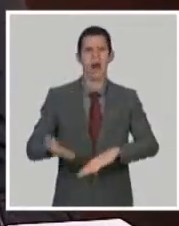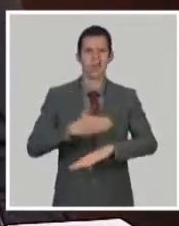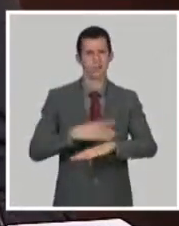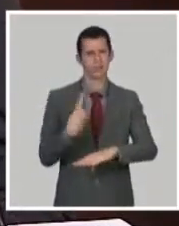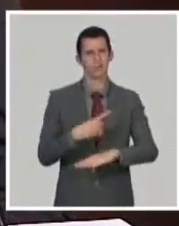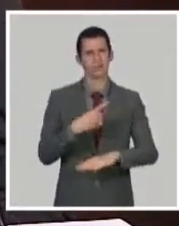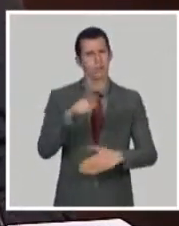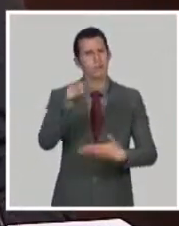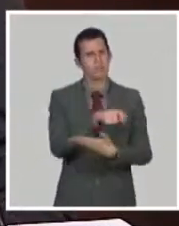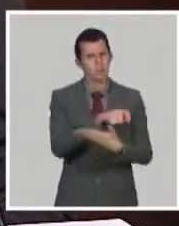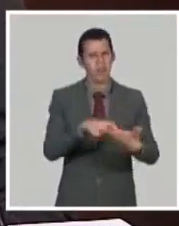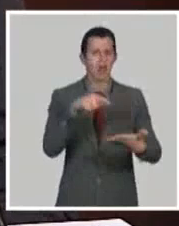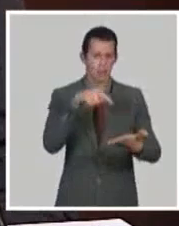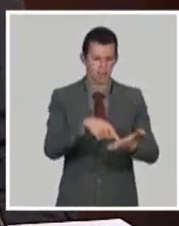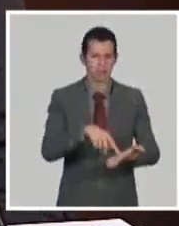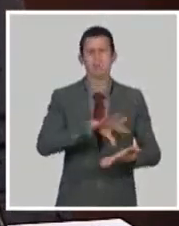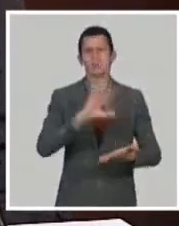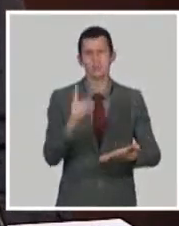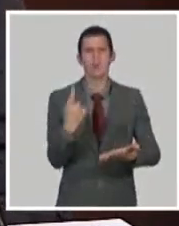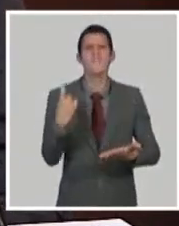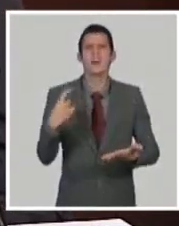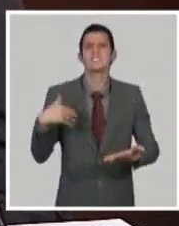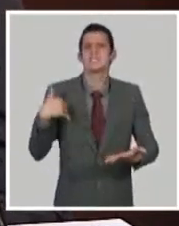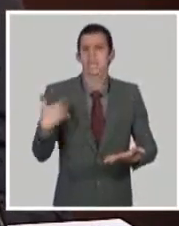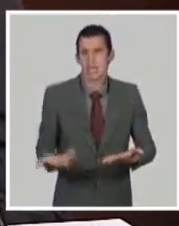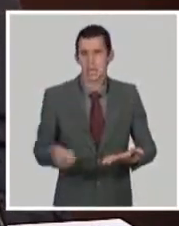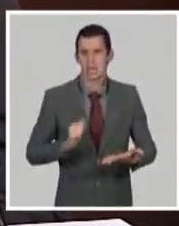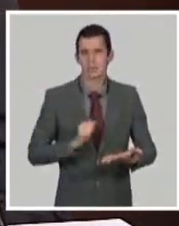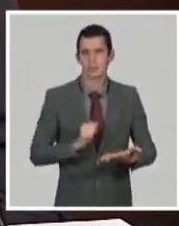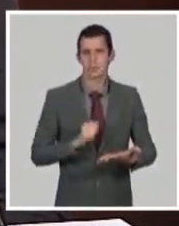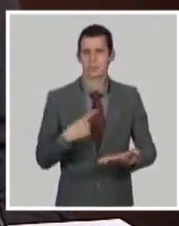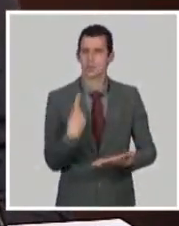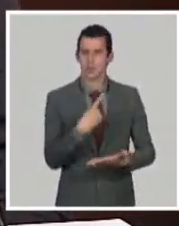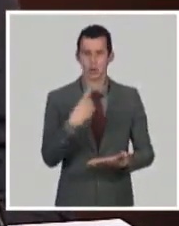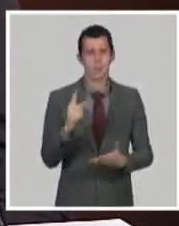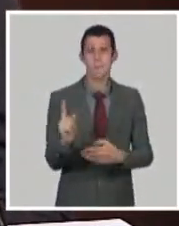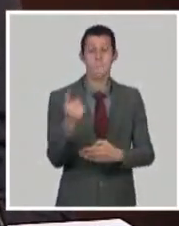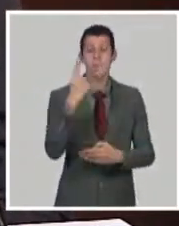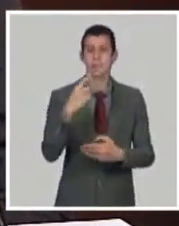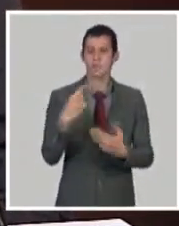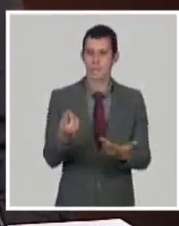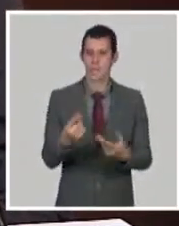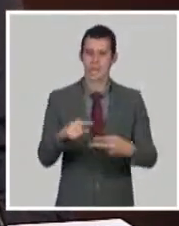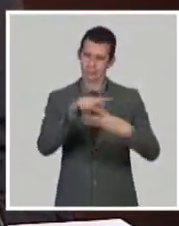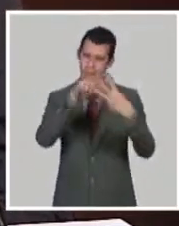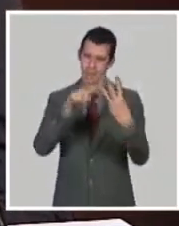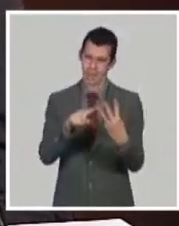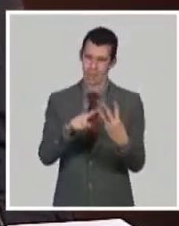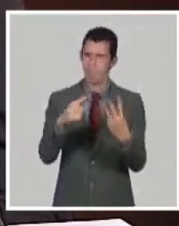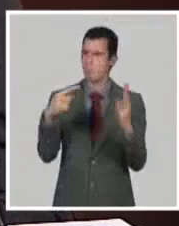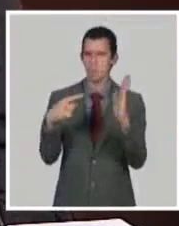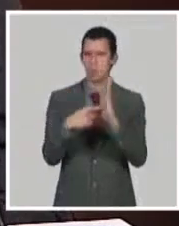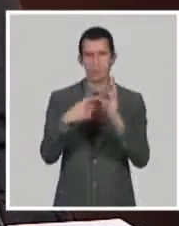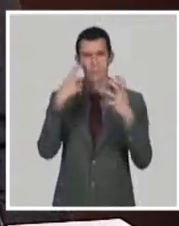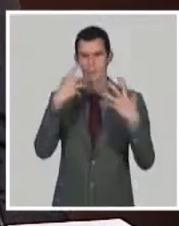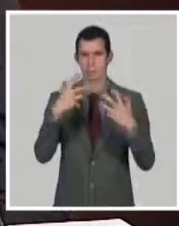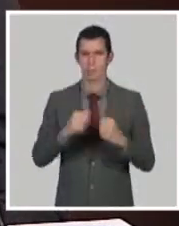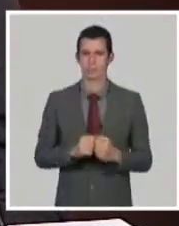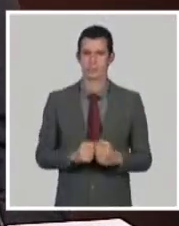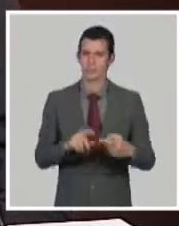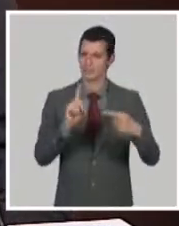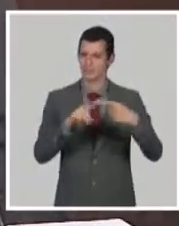organización concibió 3 pilares fundamentales. Primero, una dimensión organizacional que tiene que ver